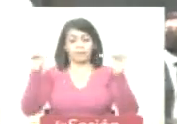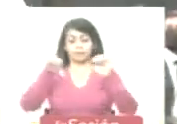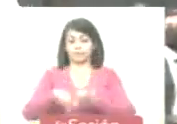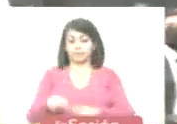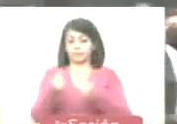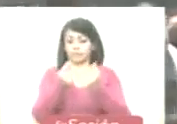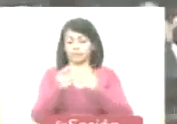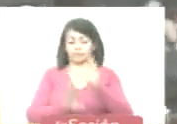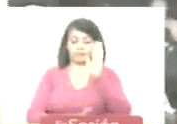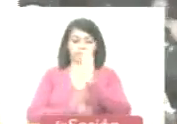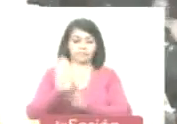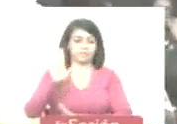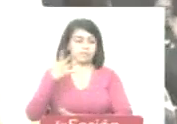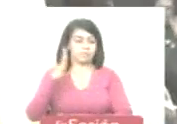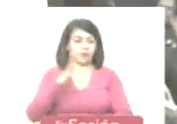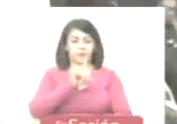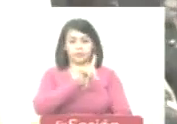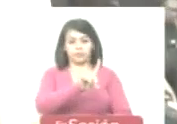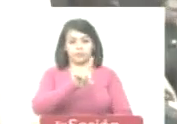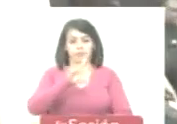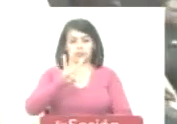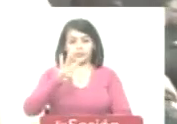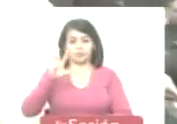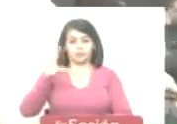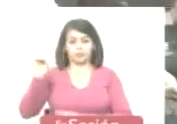que supera los